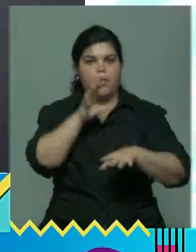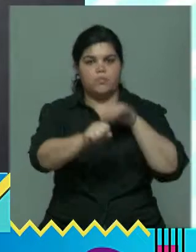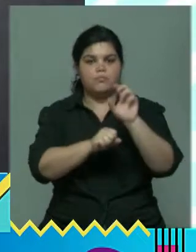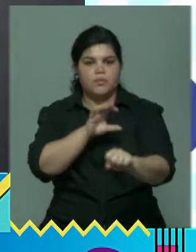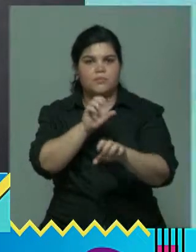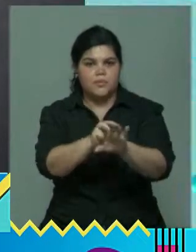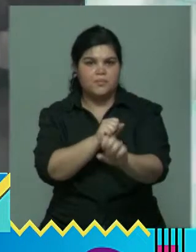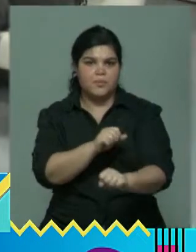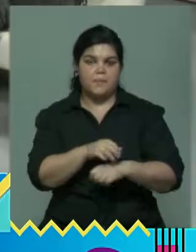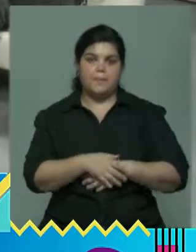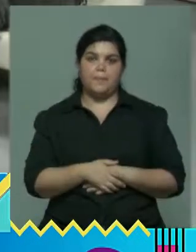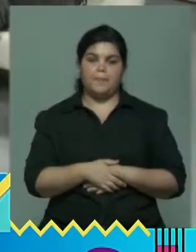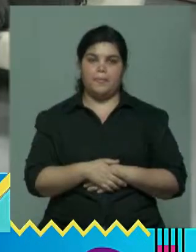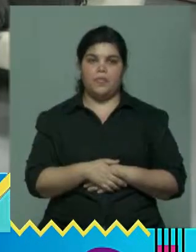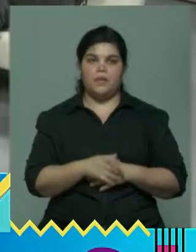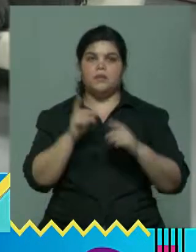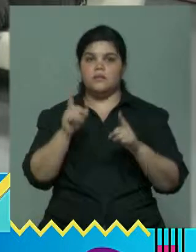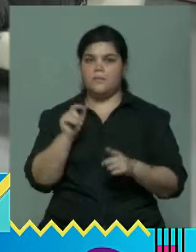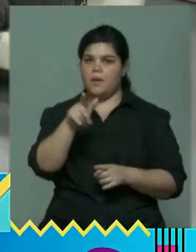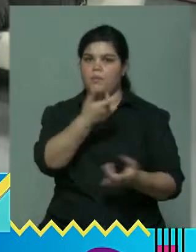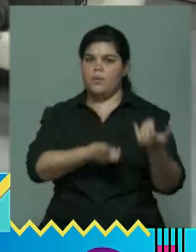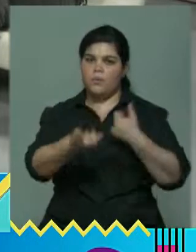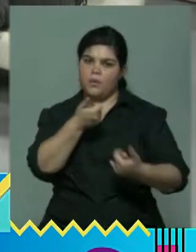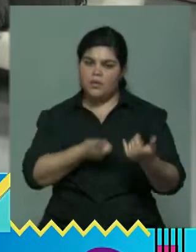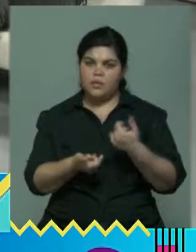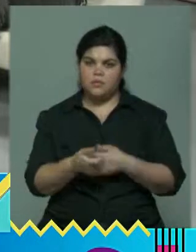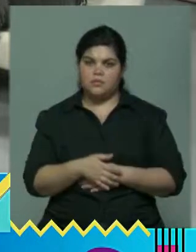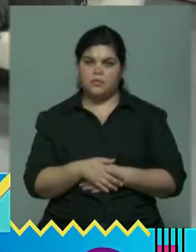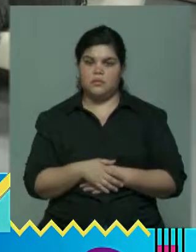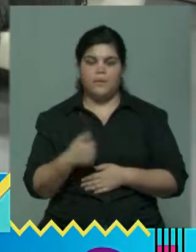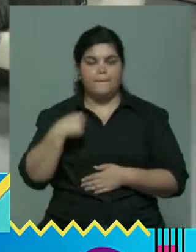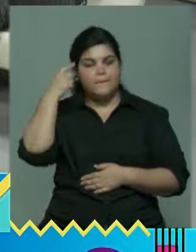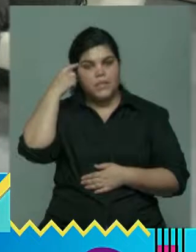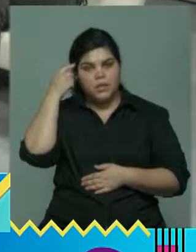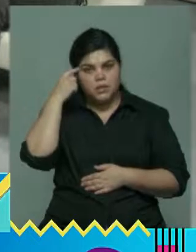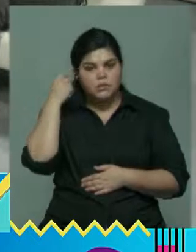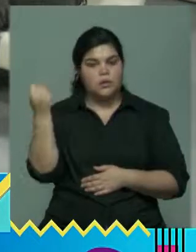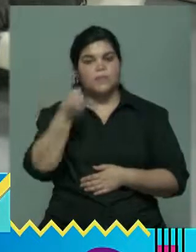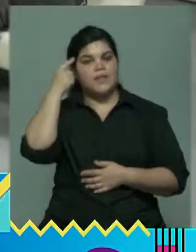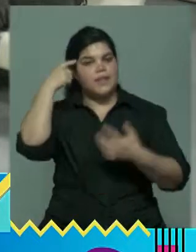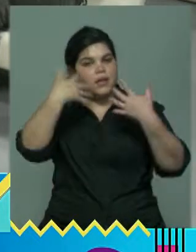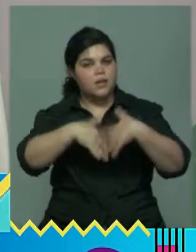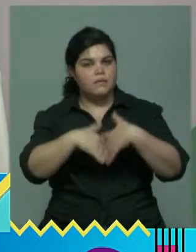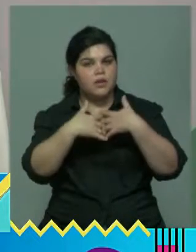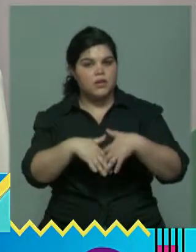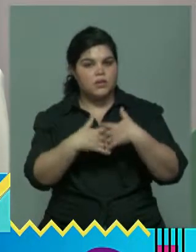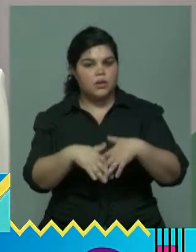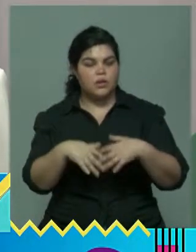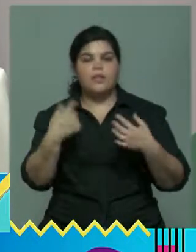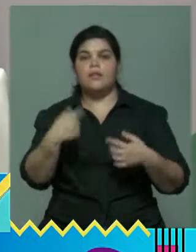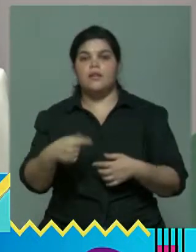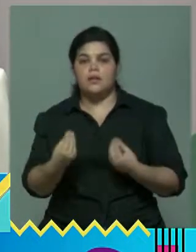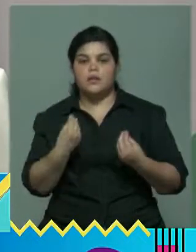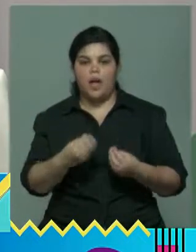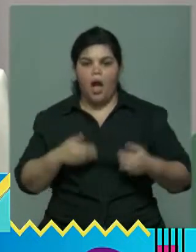No, con respecto a lo que venías mencionando, me parece que, bueno, que sí está buena la reflexión de que se ha avanzado mucho en